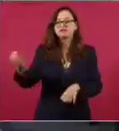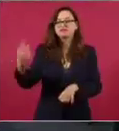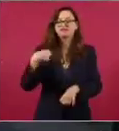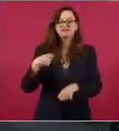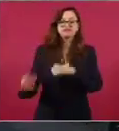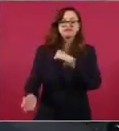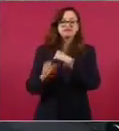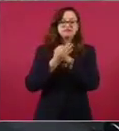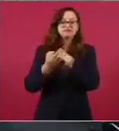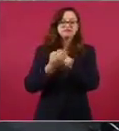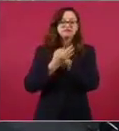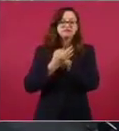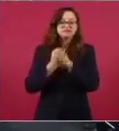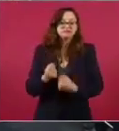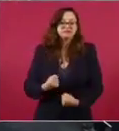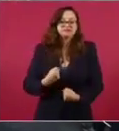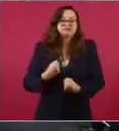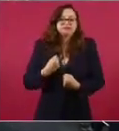fuerza.